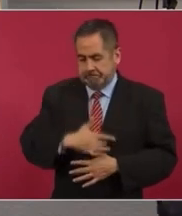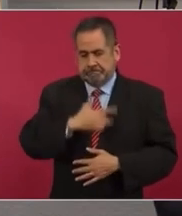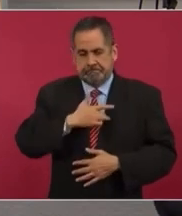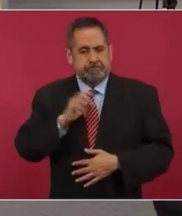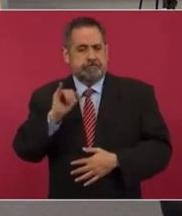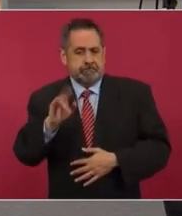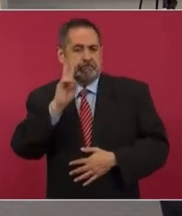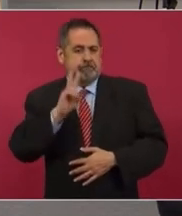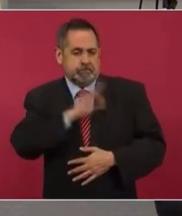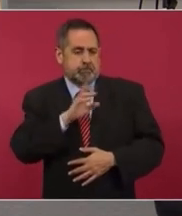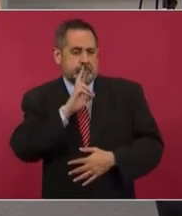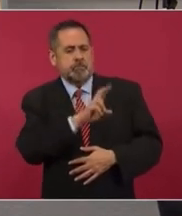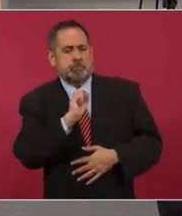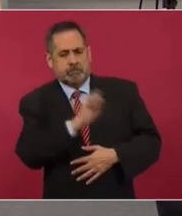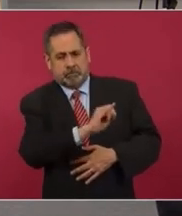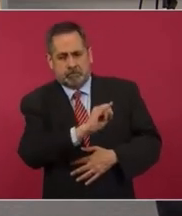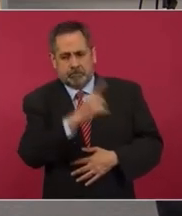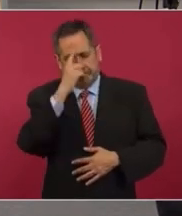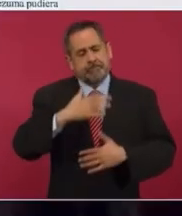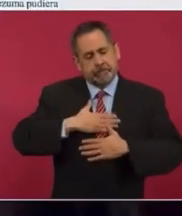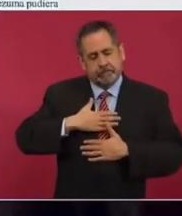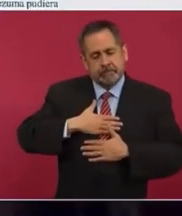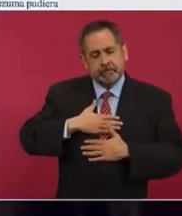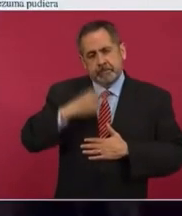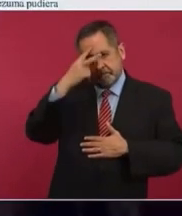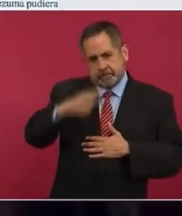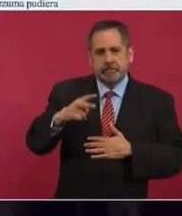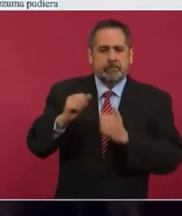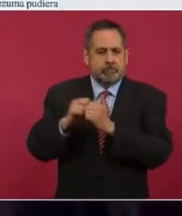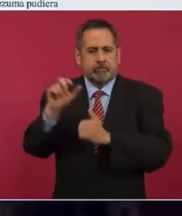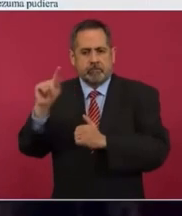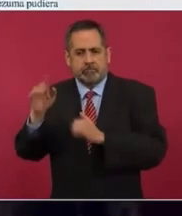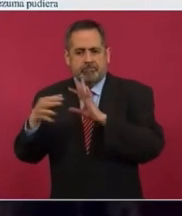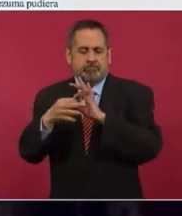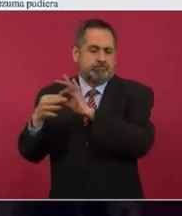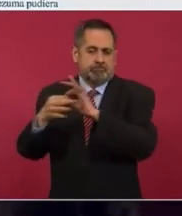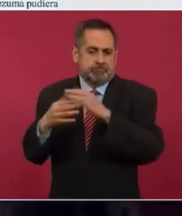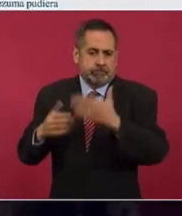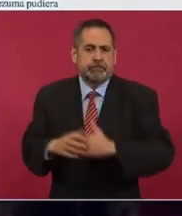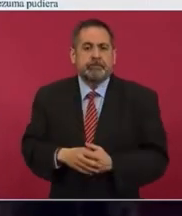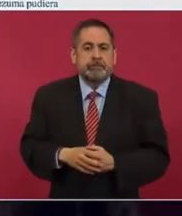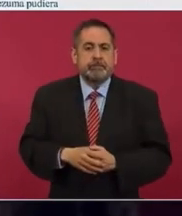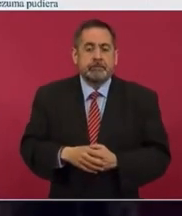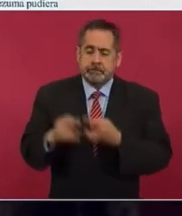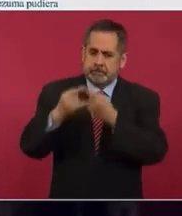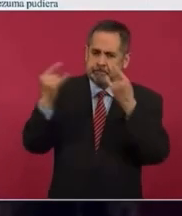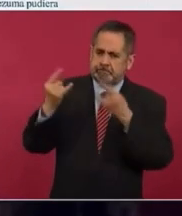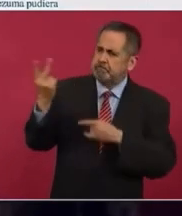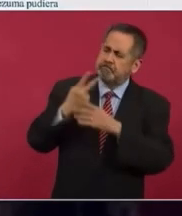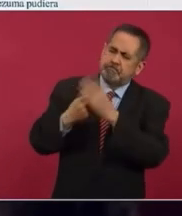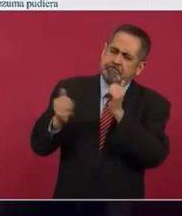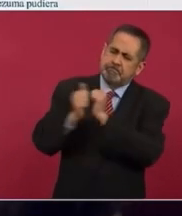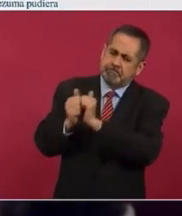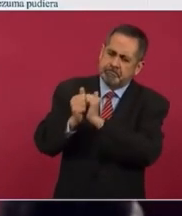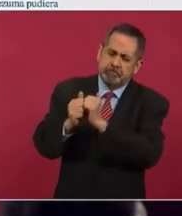una positiva respuesta en bien de México y de Austria. La historia nos une, no